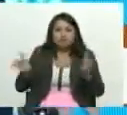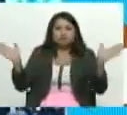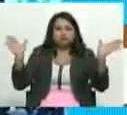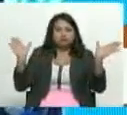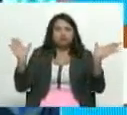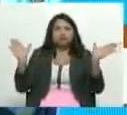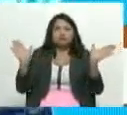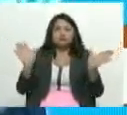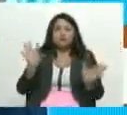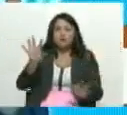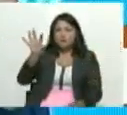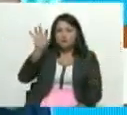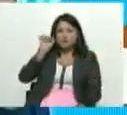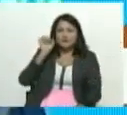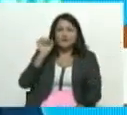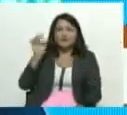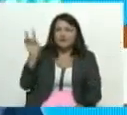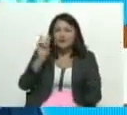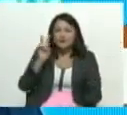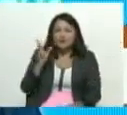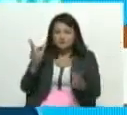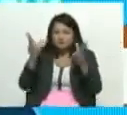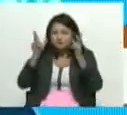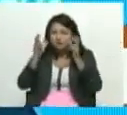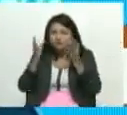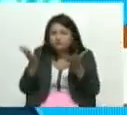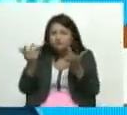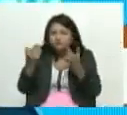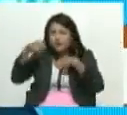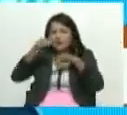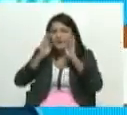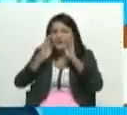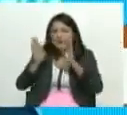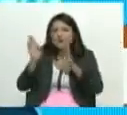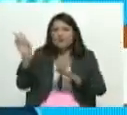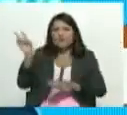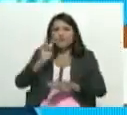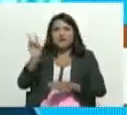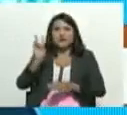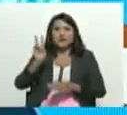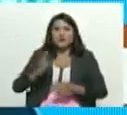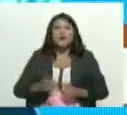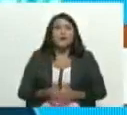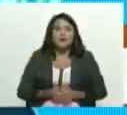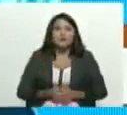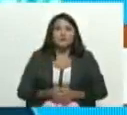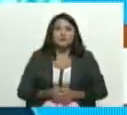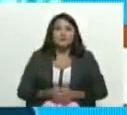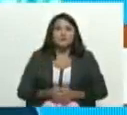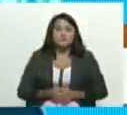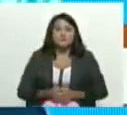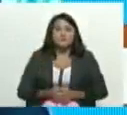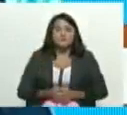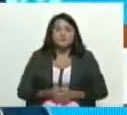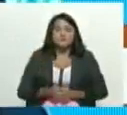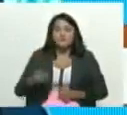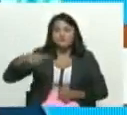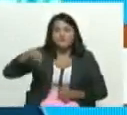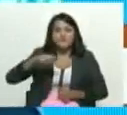el país de escuchar el país y de ver el país a partir precisamente de su condición de pueblo